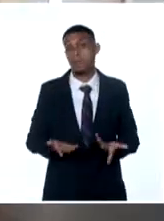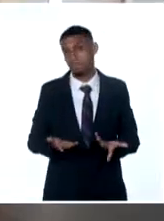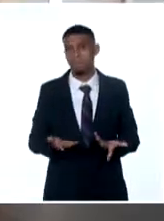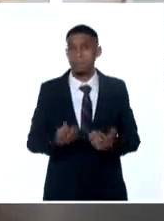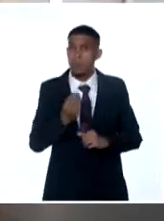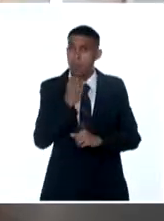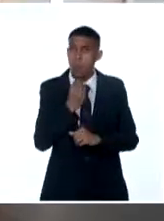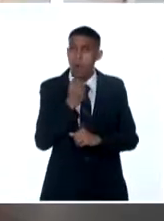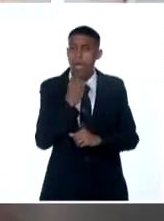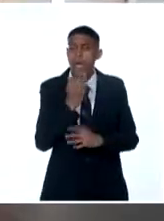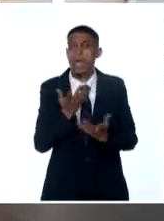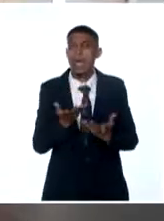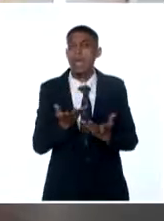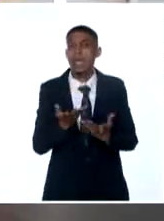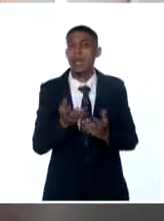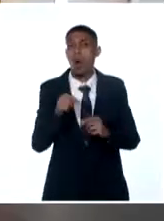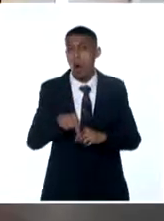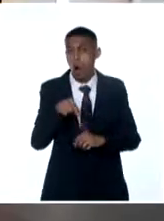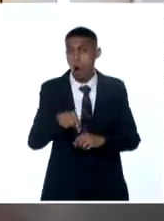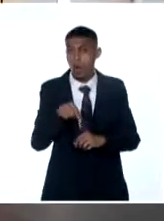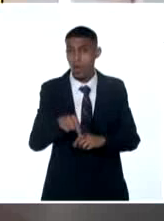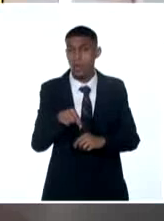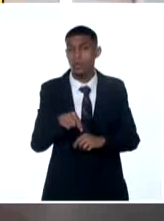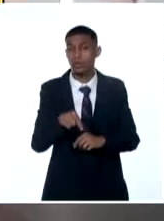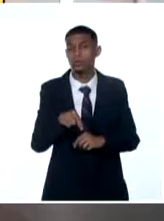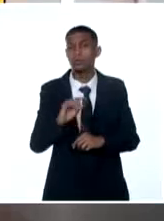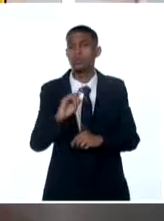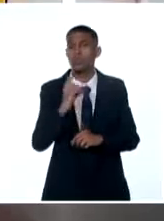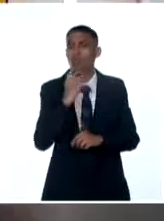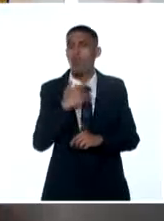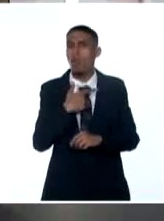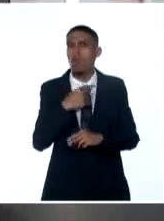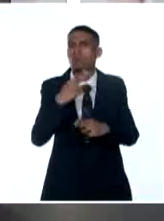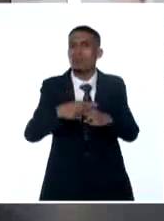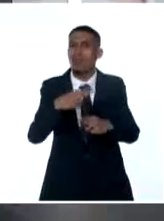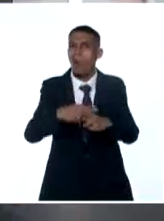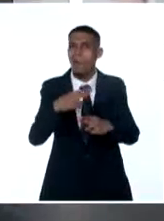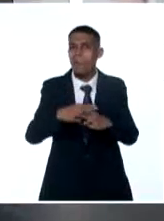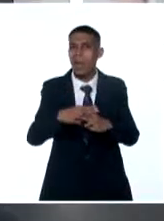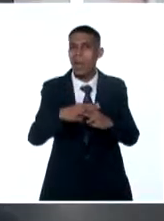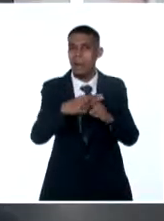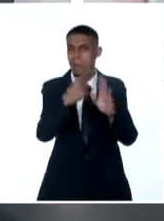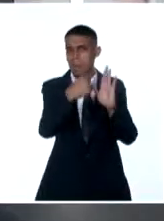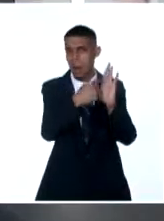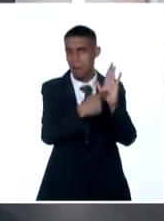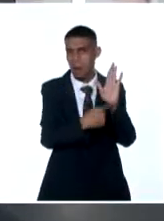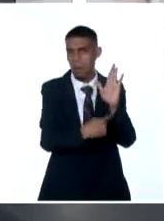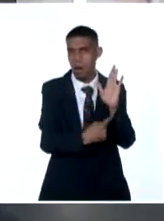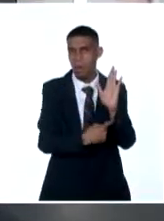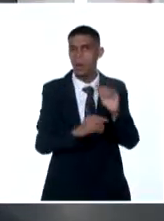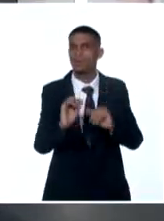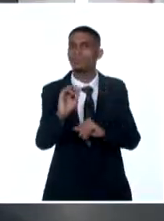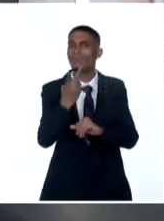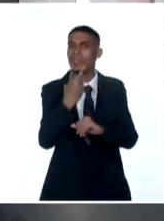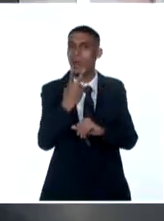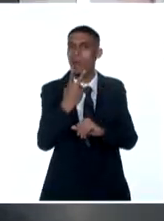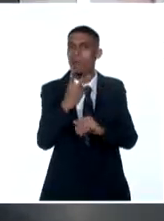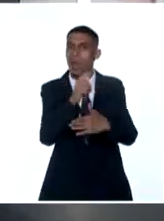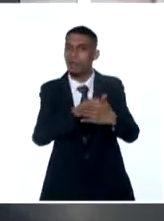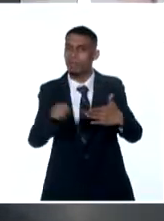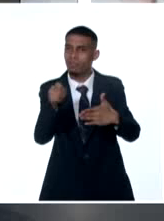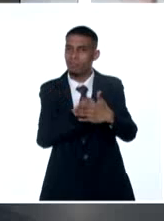que conformarnos hoy solo con saber los nombres de los aspirantes que pasarán a segunda vuelta. A nivel de